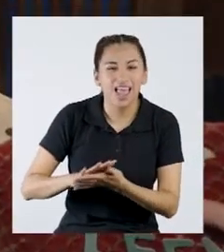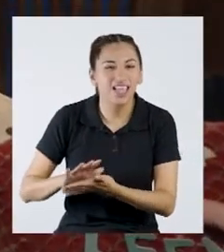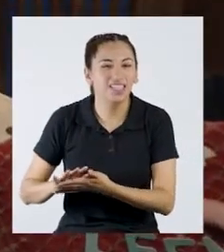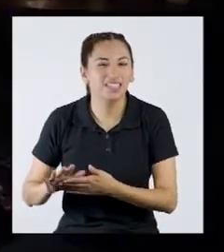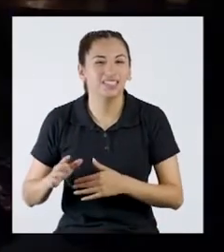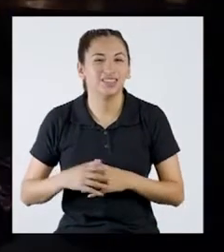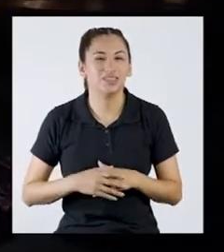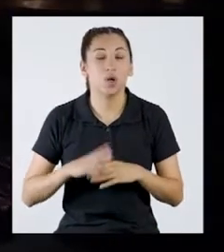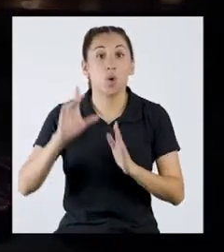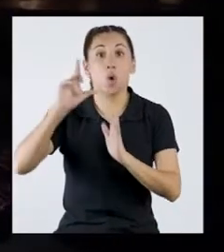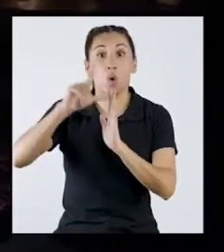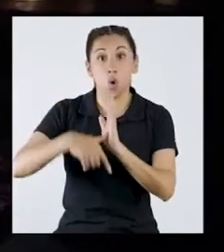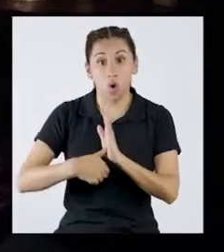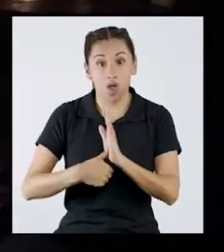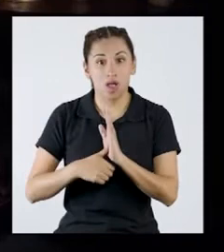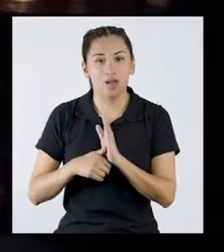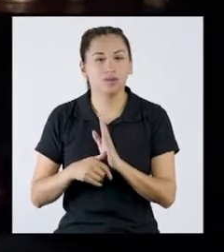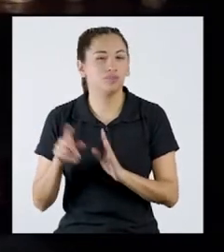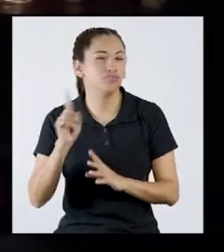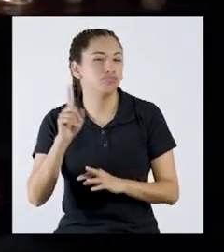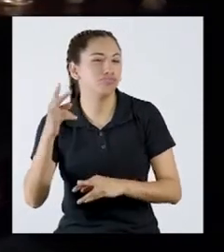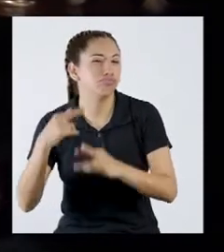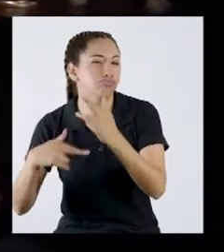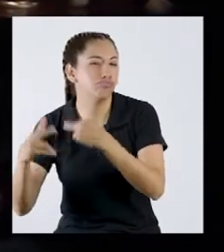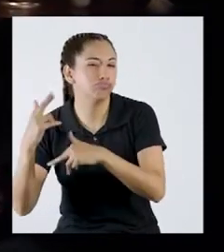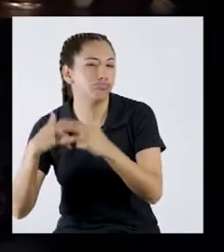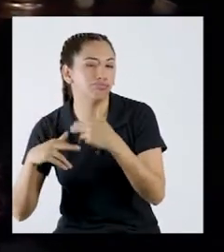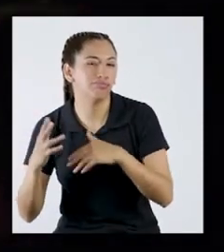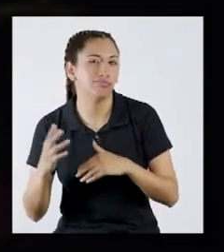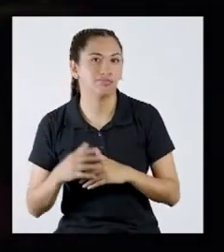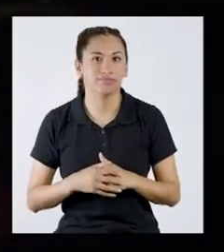Luego, no vuelvo a verlo.